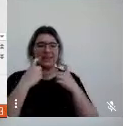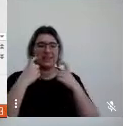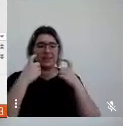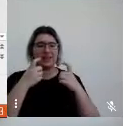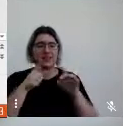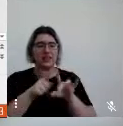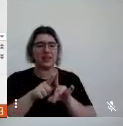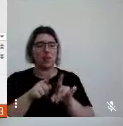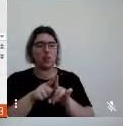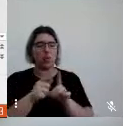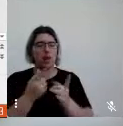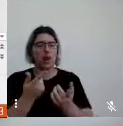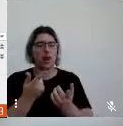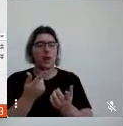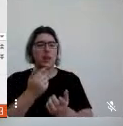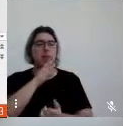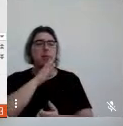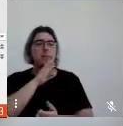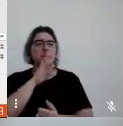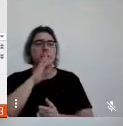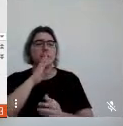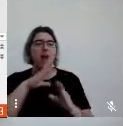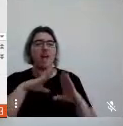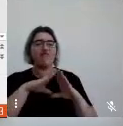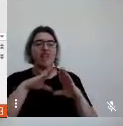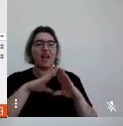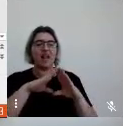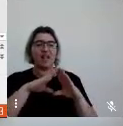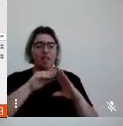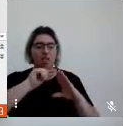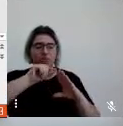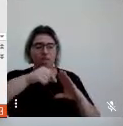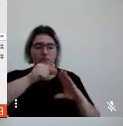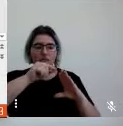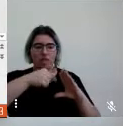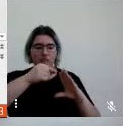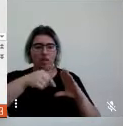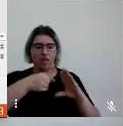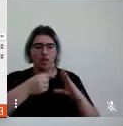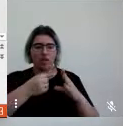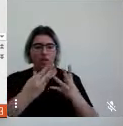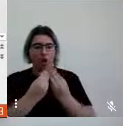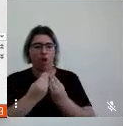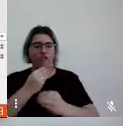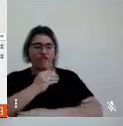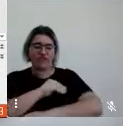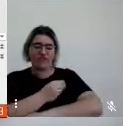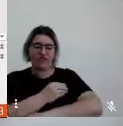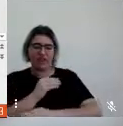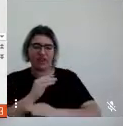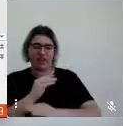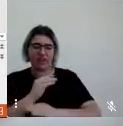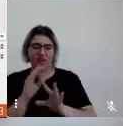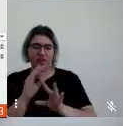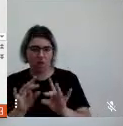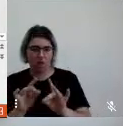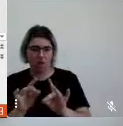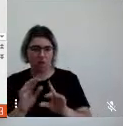la vagina de la mamá y ponérselo al bebé, porque de esta manera la primera exposición